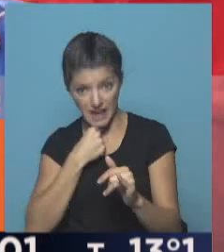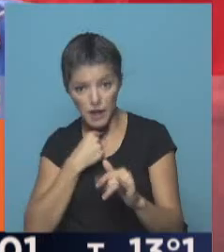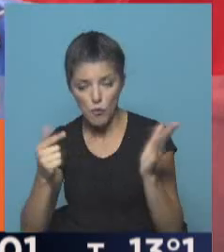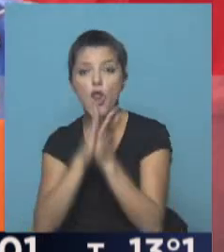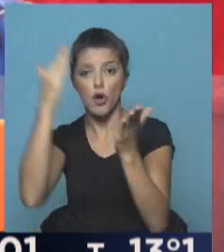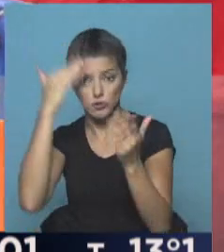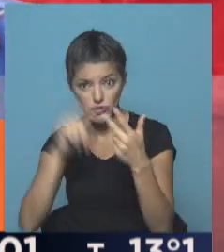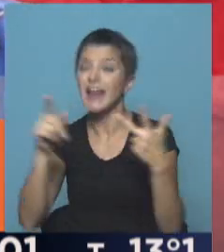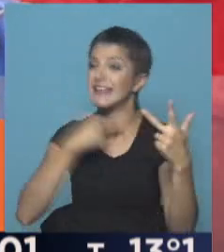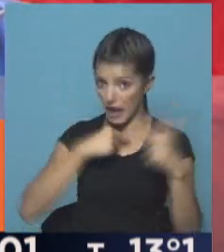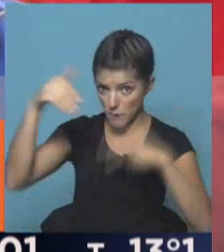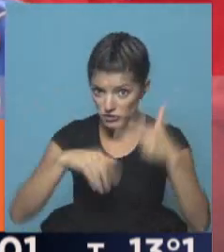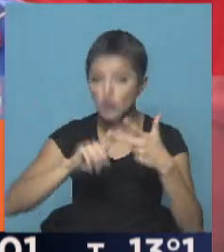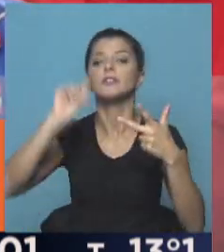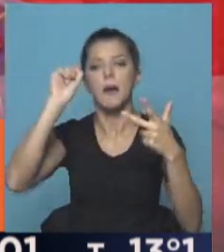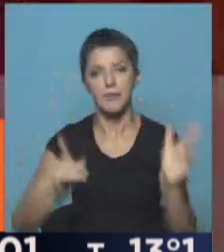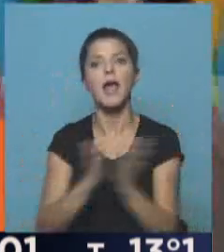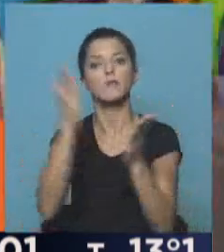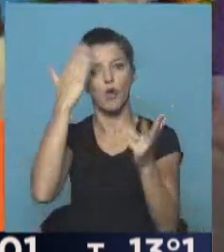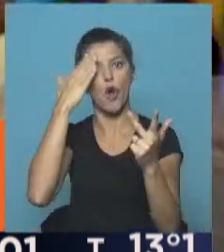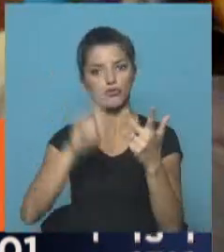elecciones! ¡Poder constituyente!